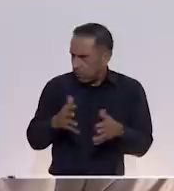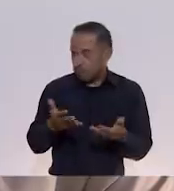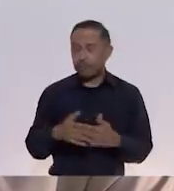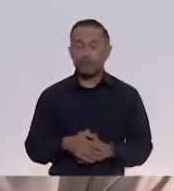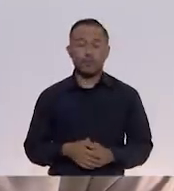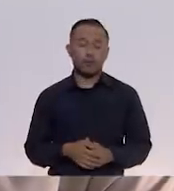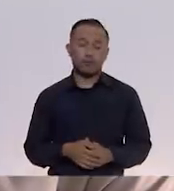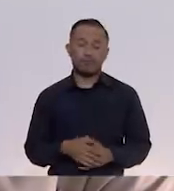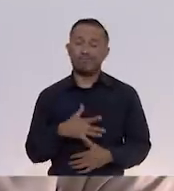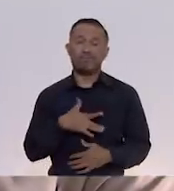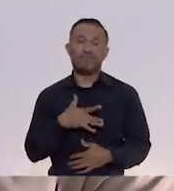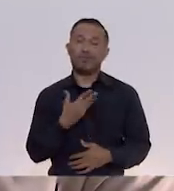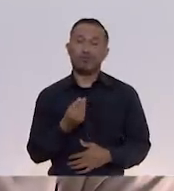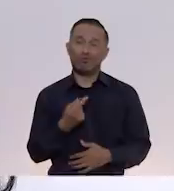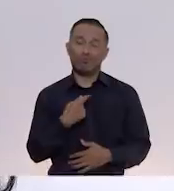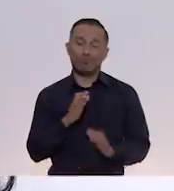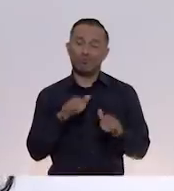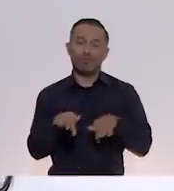puedo darle el empleo.